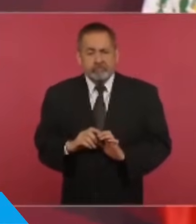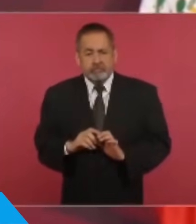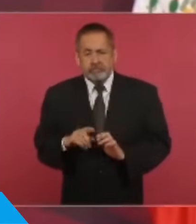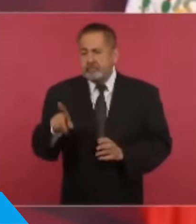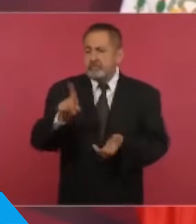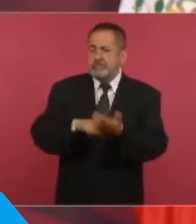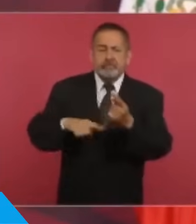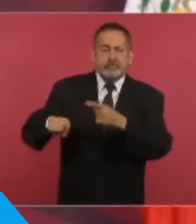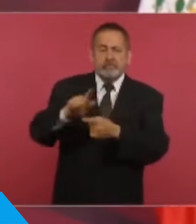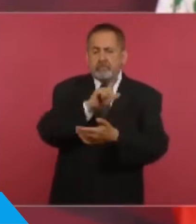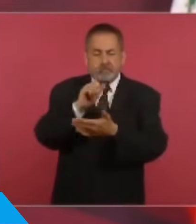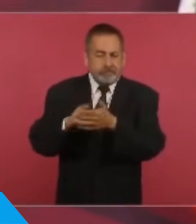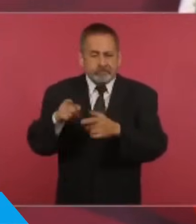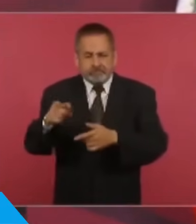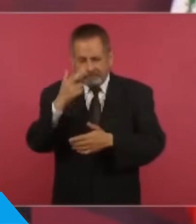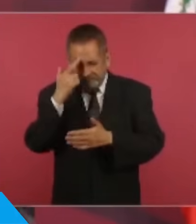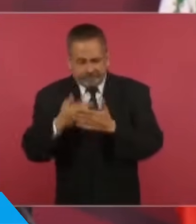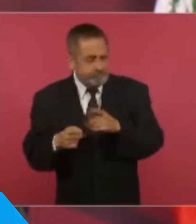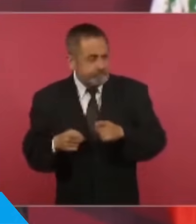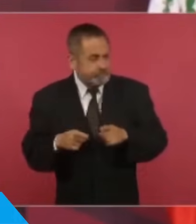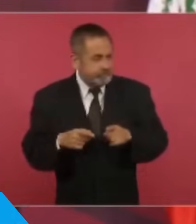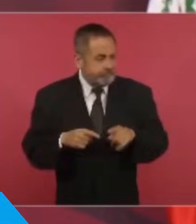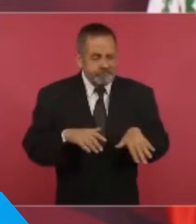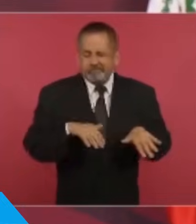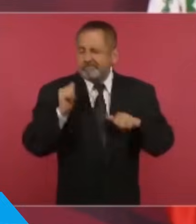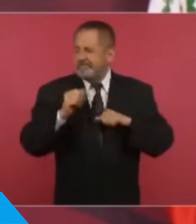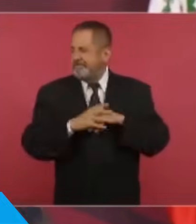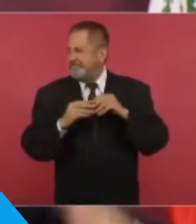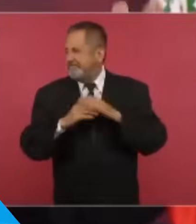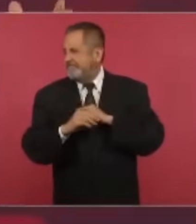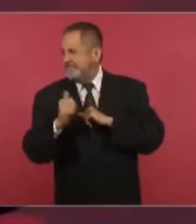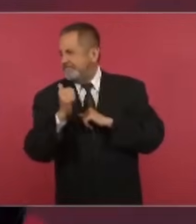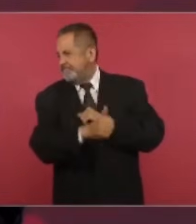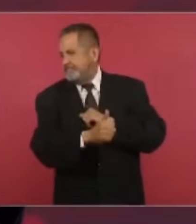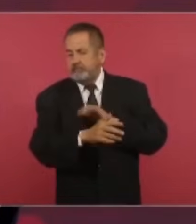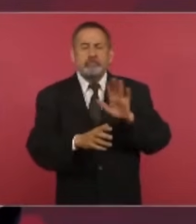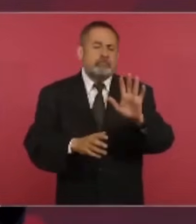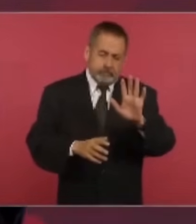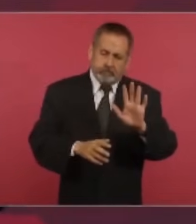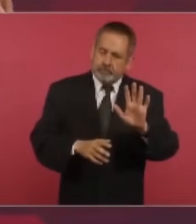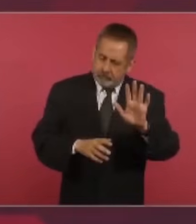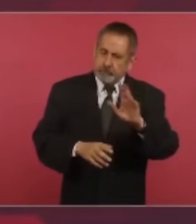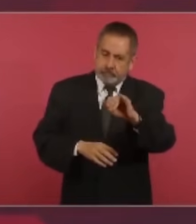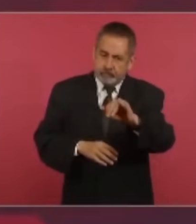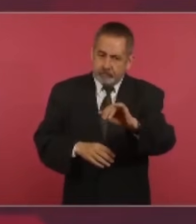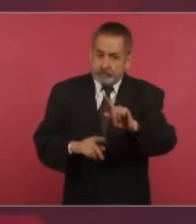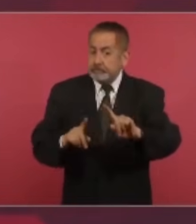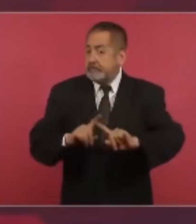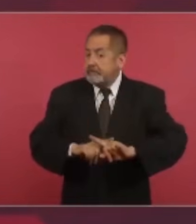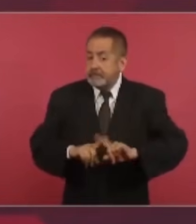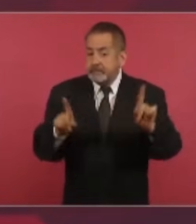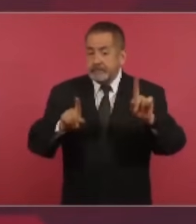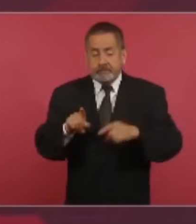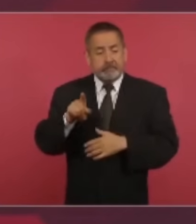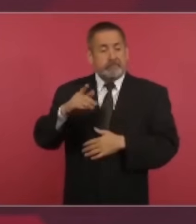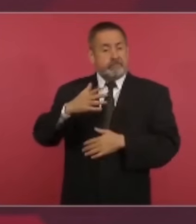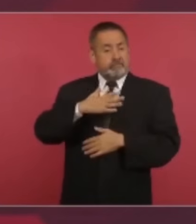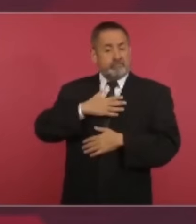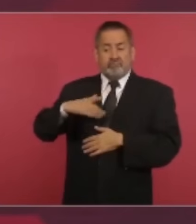el delito de omisión es otra cosa, a que desde el